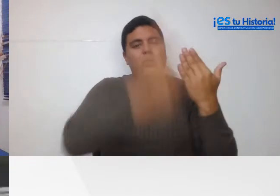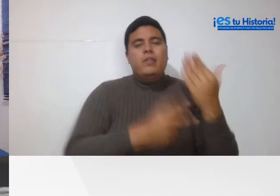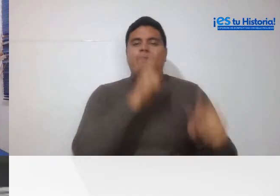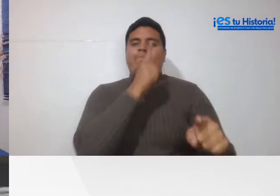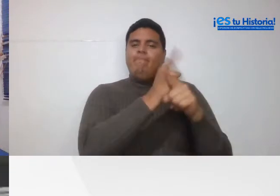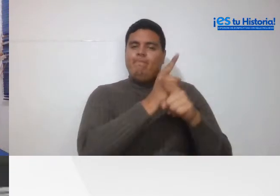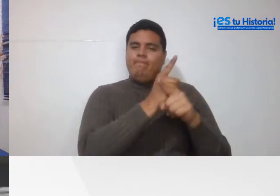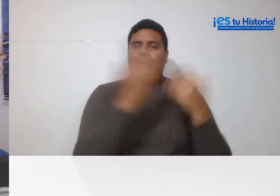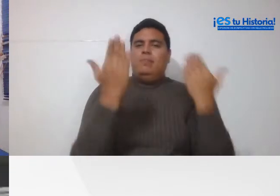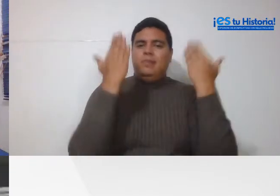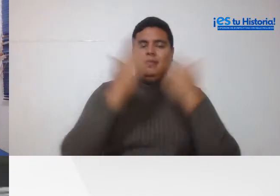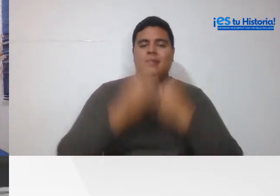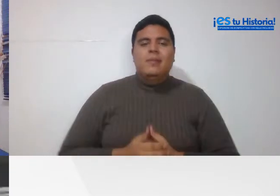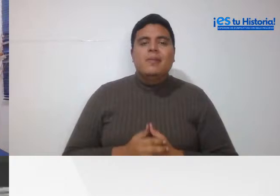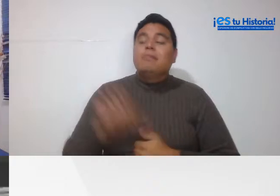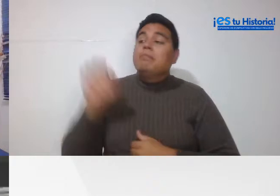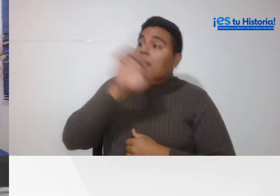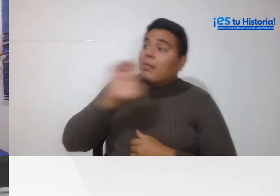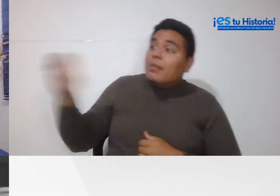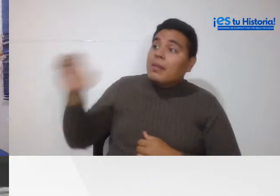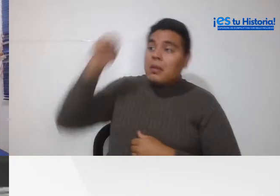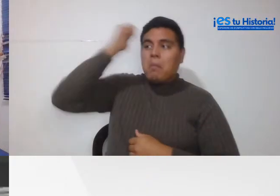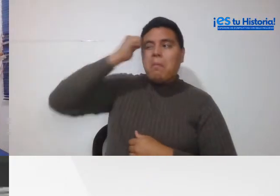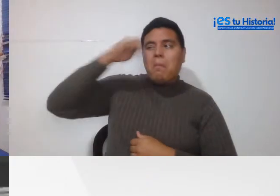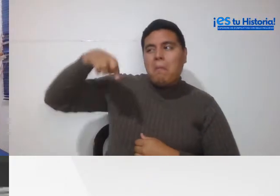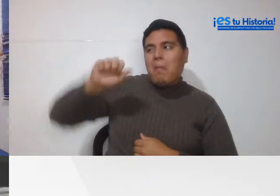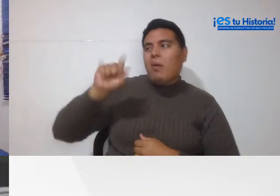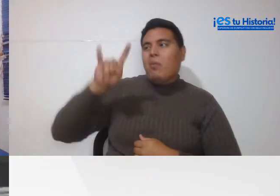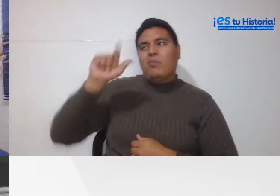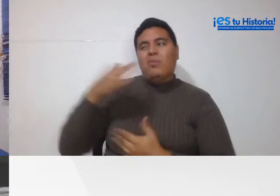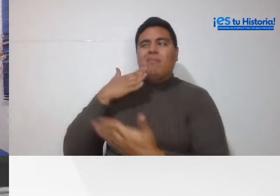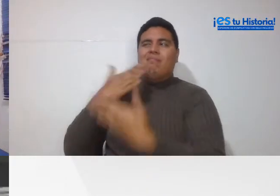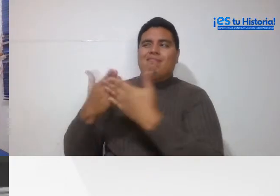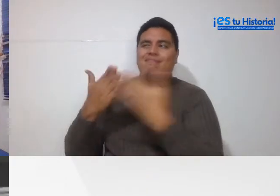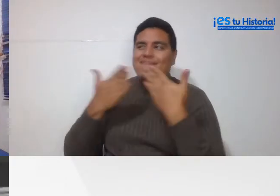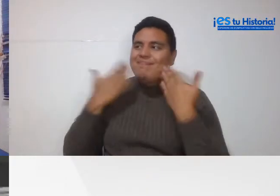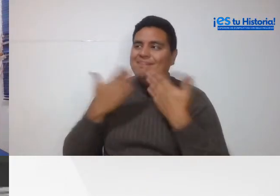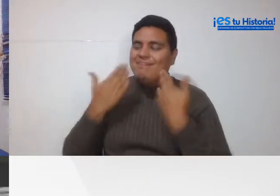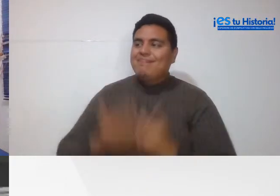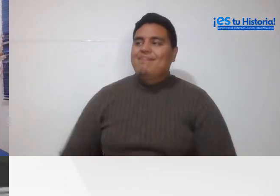Excelente, maestro Pablo, muchísimas gracias, muy amable.